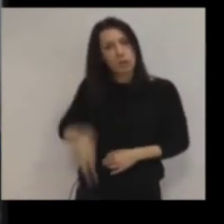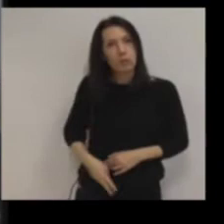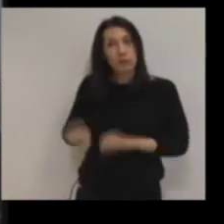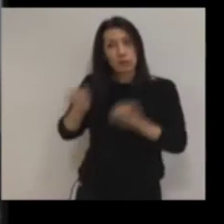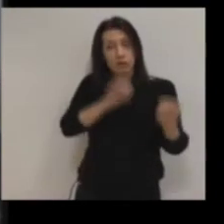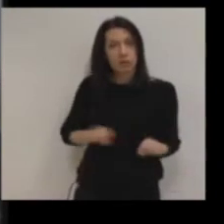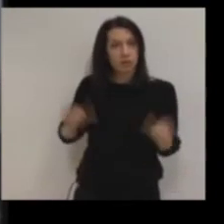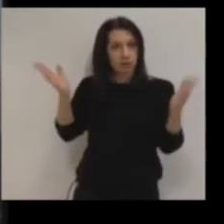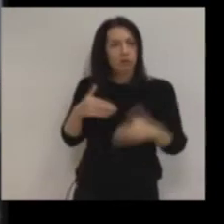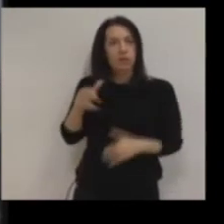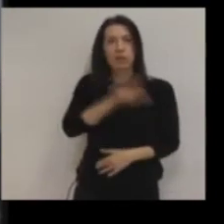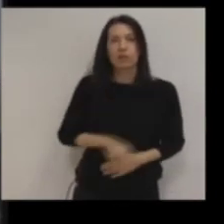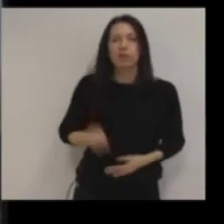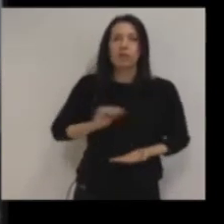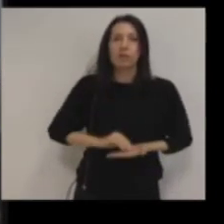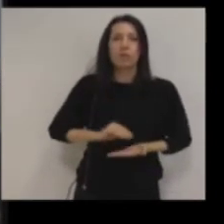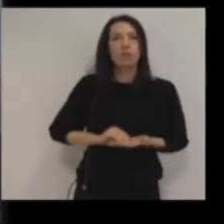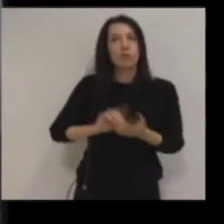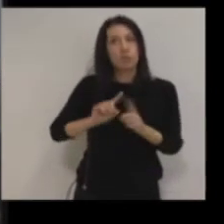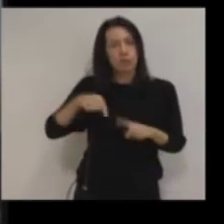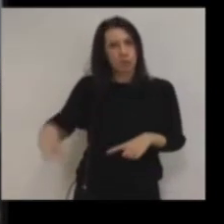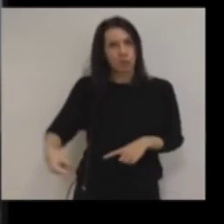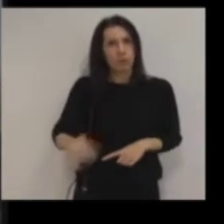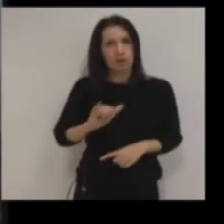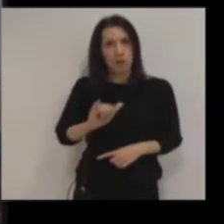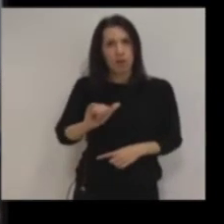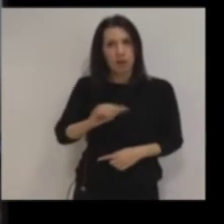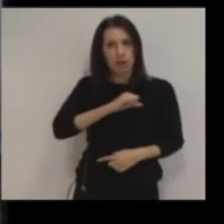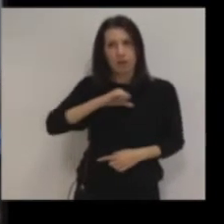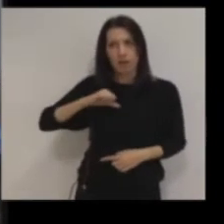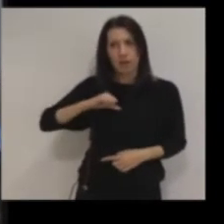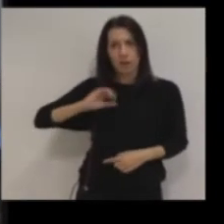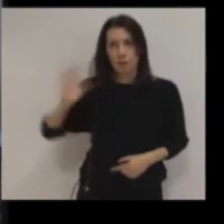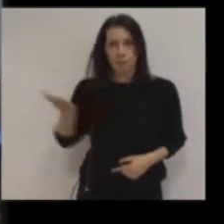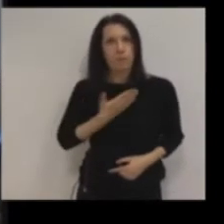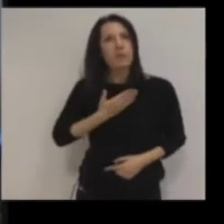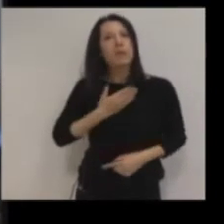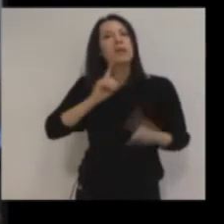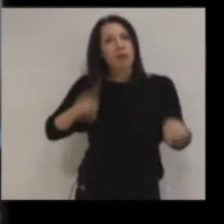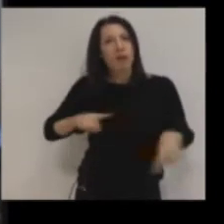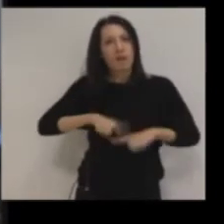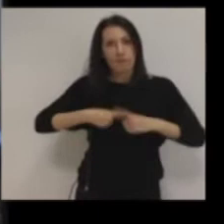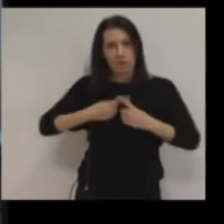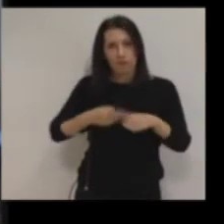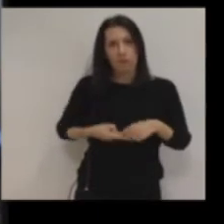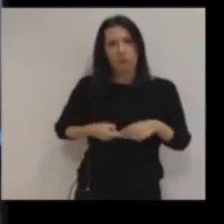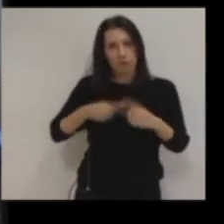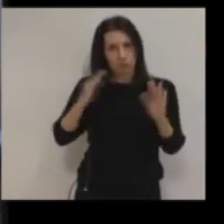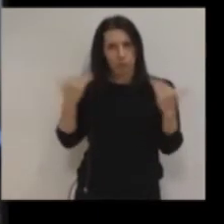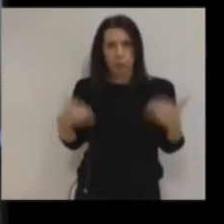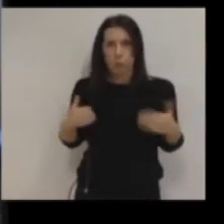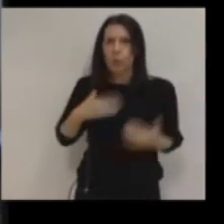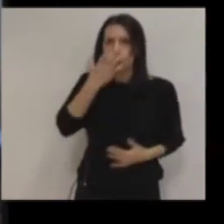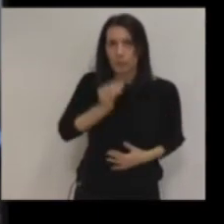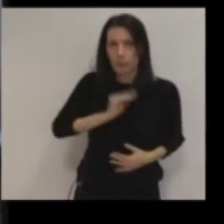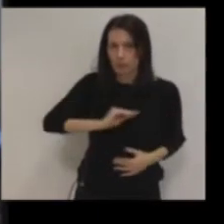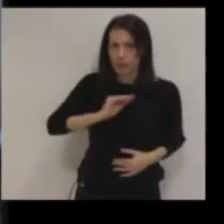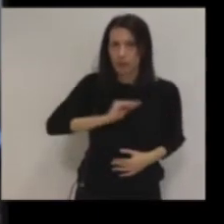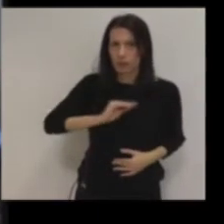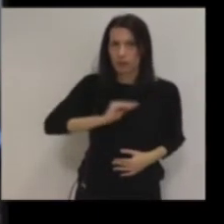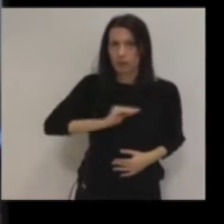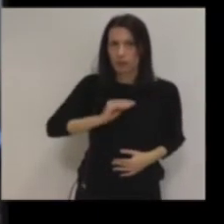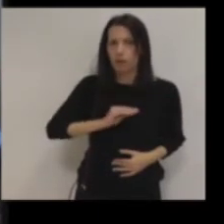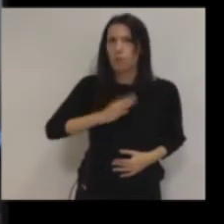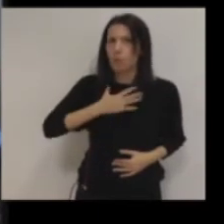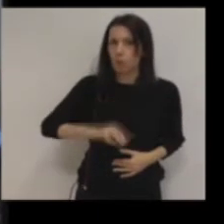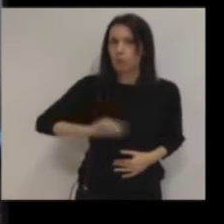que, insisto, muchas veces con consecuencias personales y familiares dramáticas. O sea, que pueden